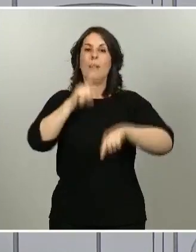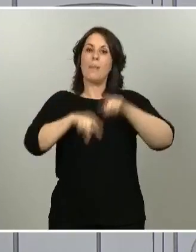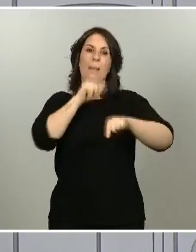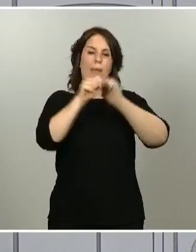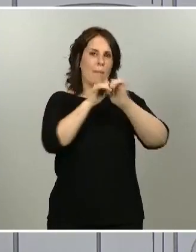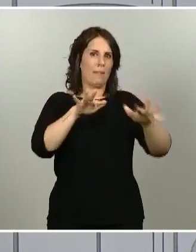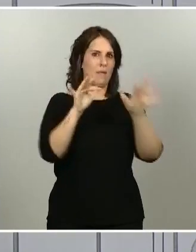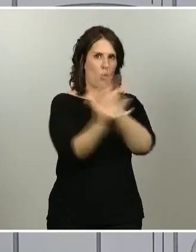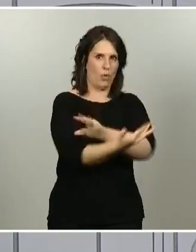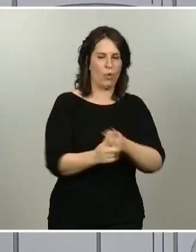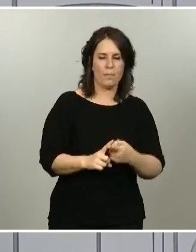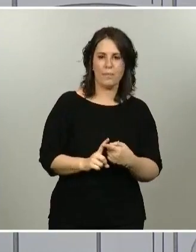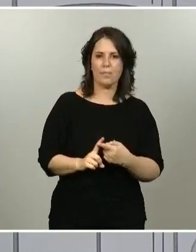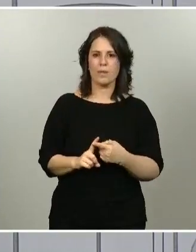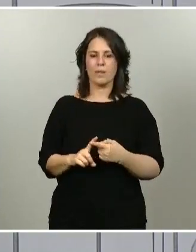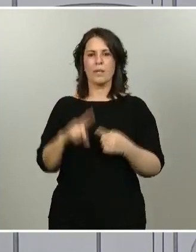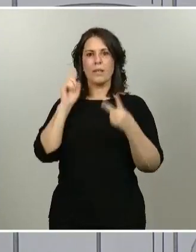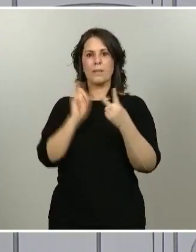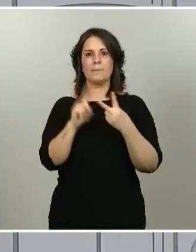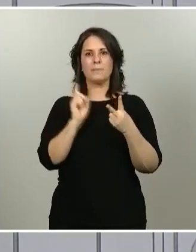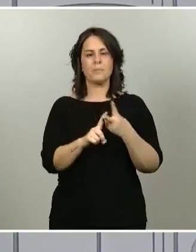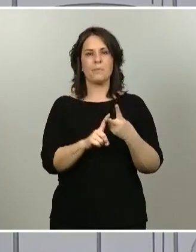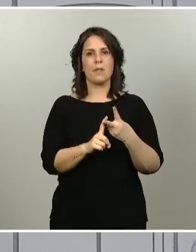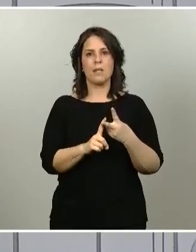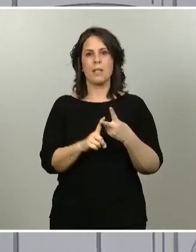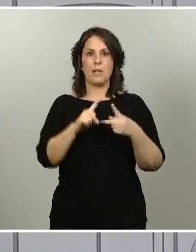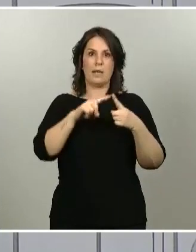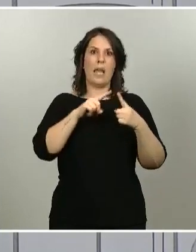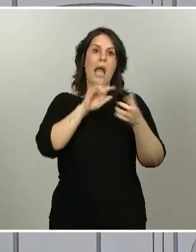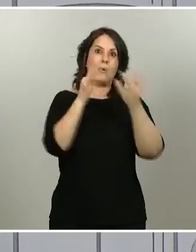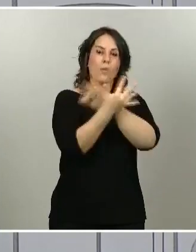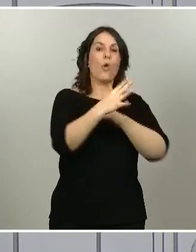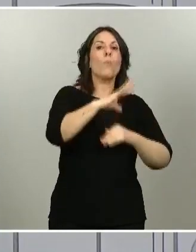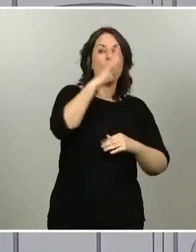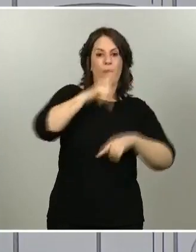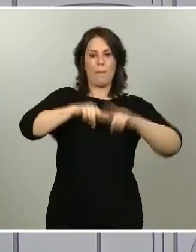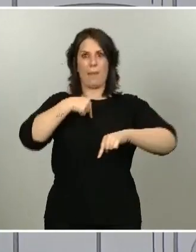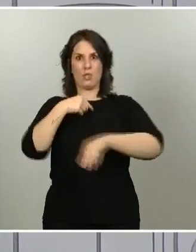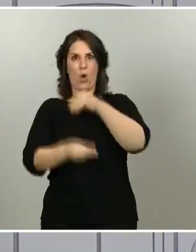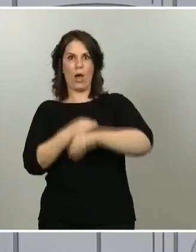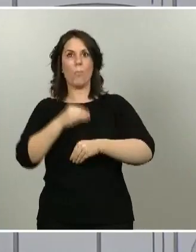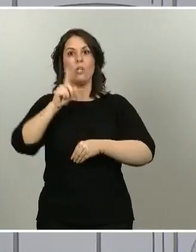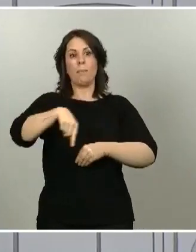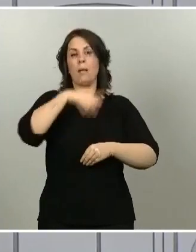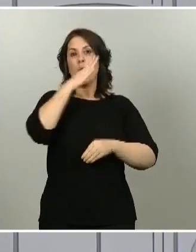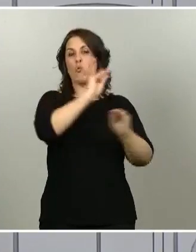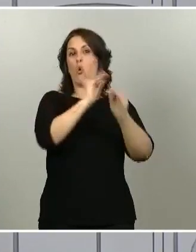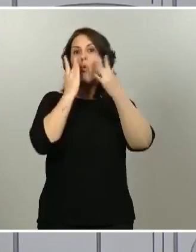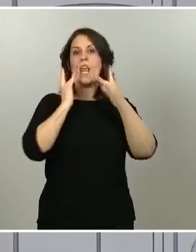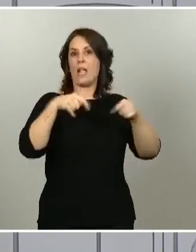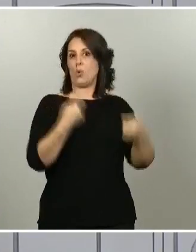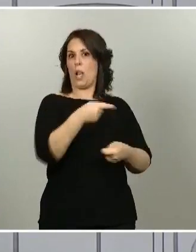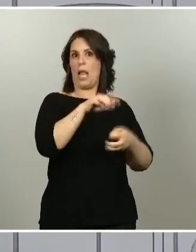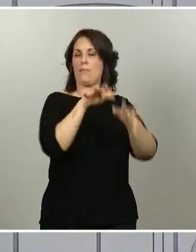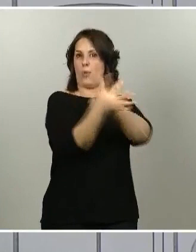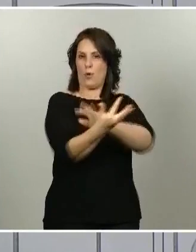esa evoluciona por las acciones que se realizan, pero también por la propia dinámica de la misma. Estamos utilizando